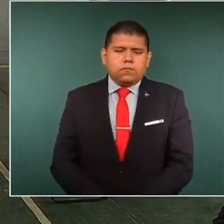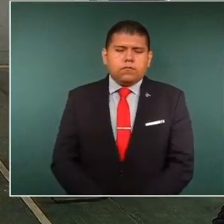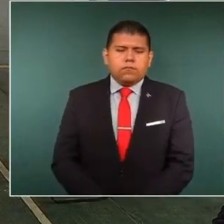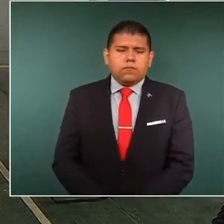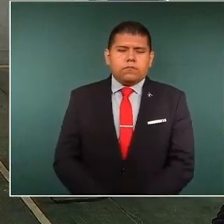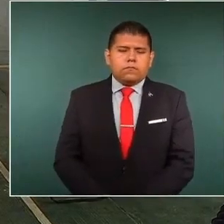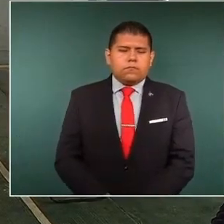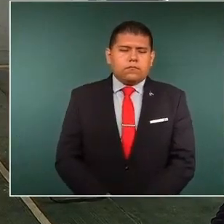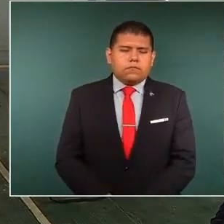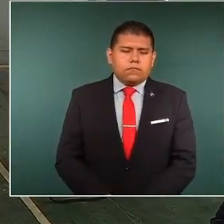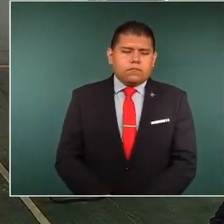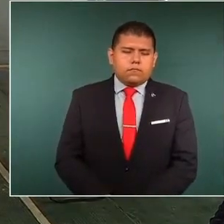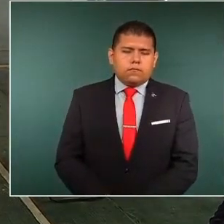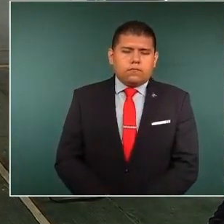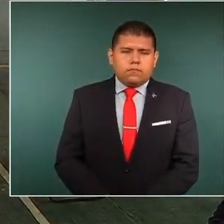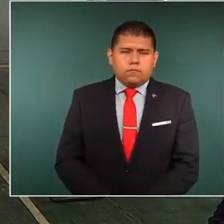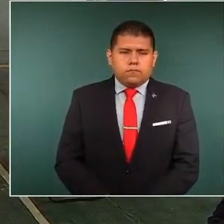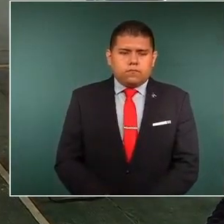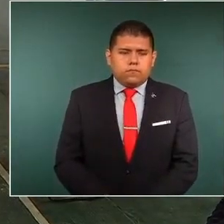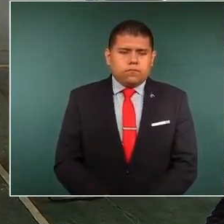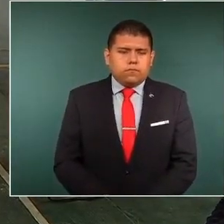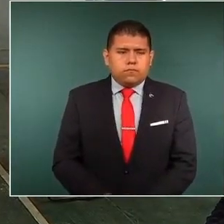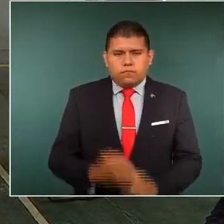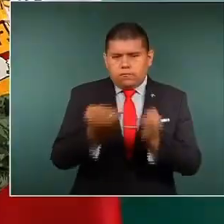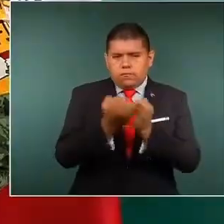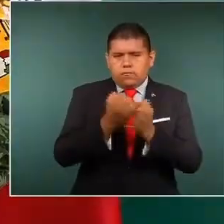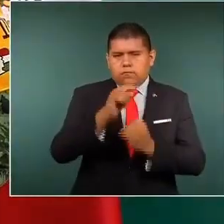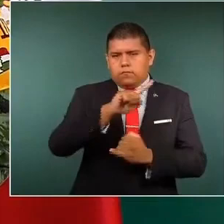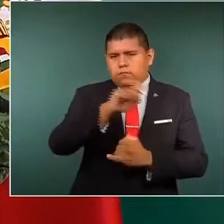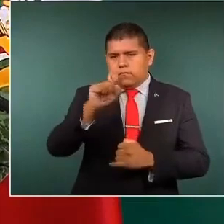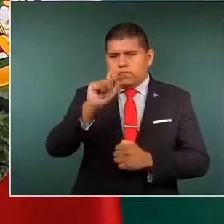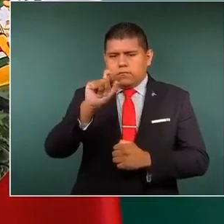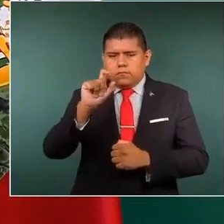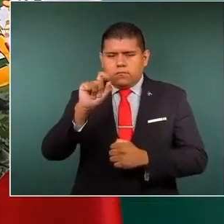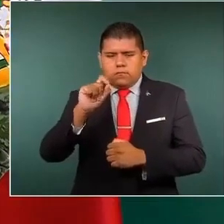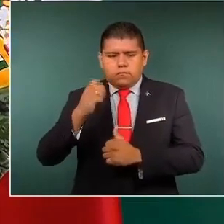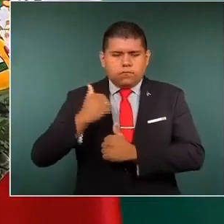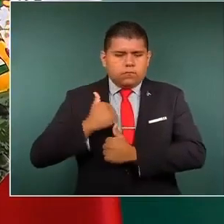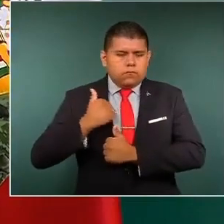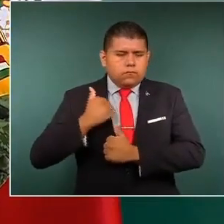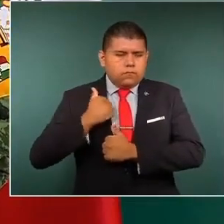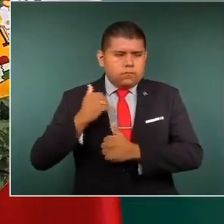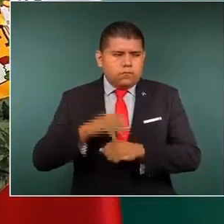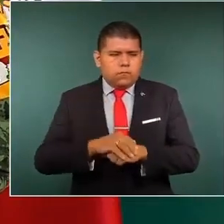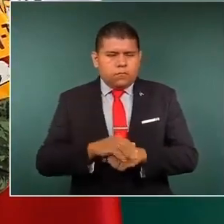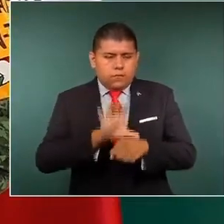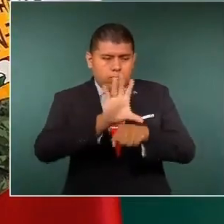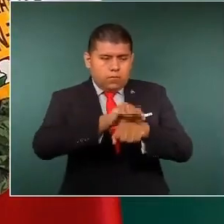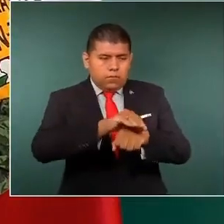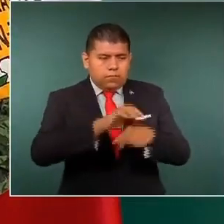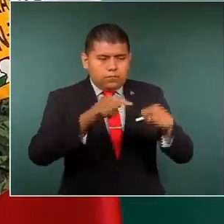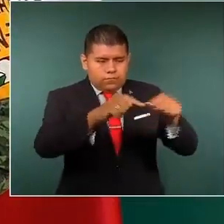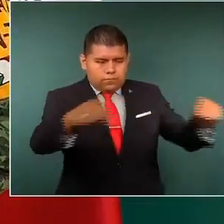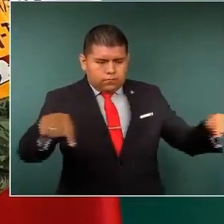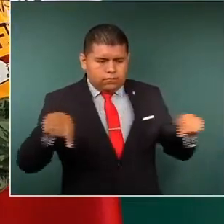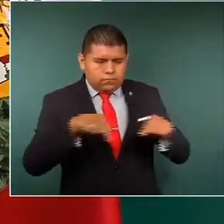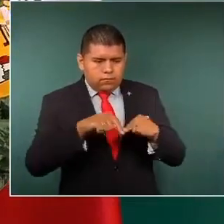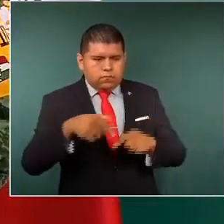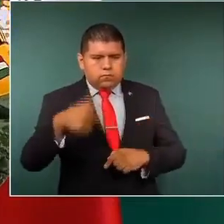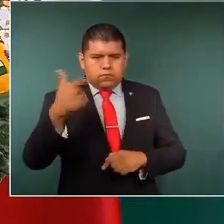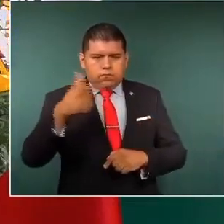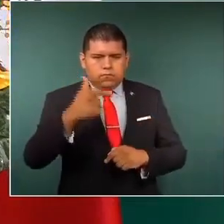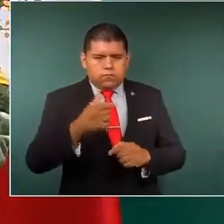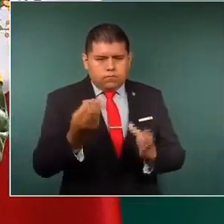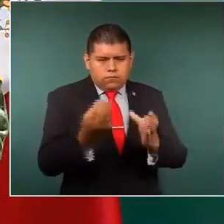120 elementos de fuerzas especiales, 120 elementos de las tropas que están jurisdiccionadas ahí a la 12 región